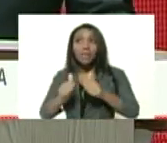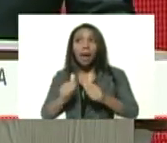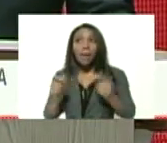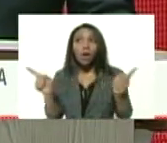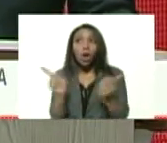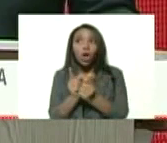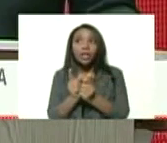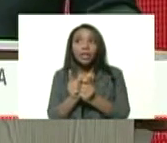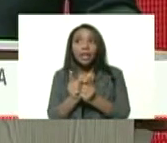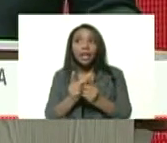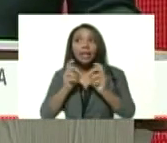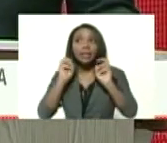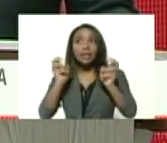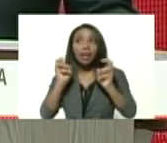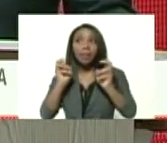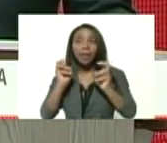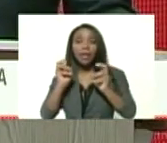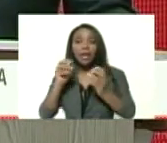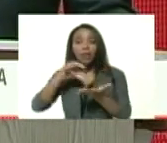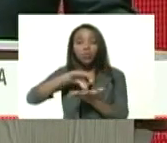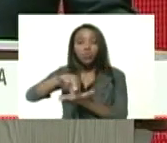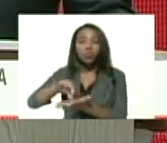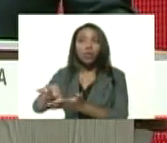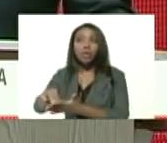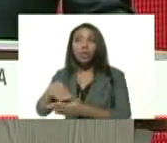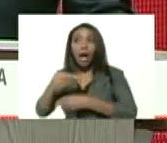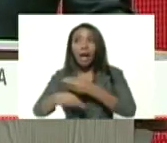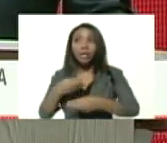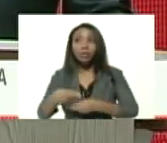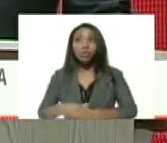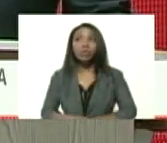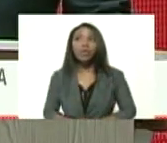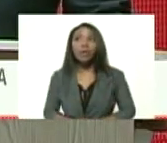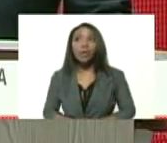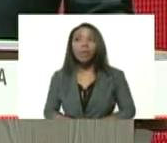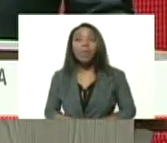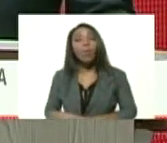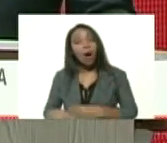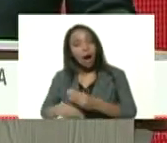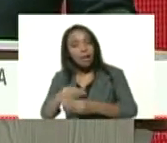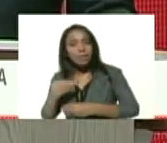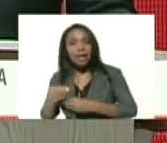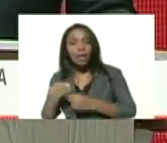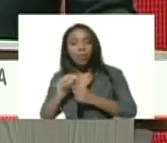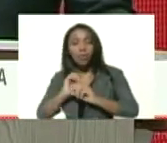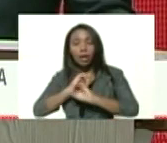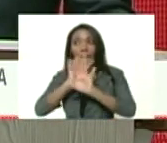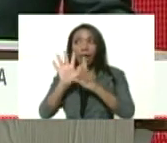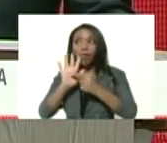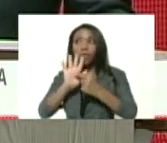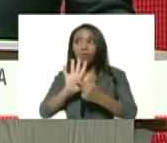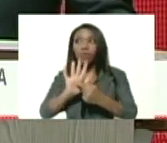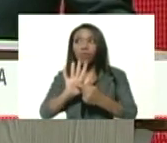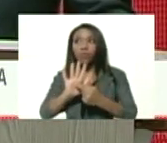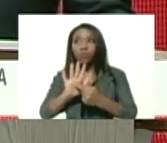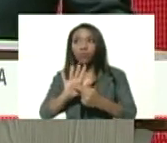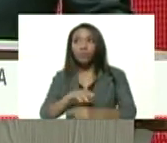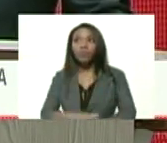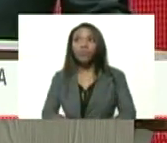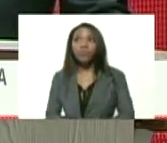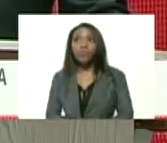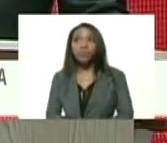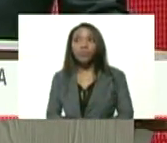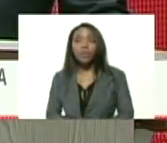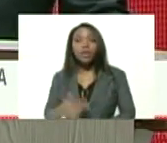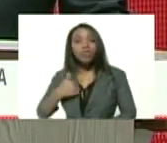piezas del rompecabezas que faltan para llenarlo, pues van a ser reveladas en las próximas horas.